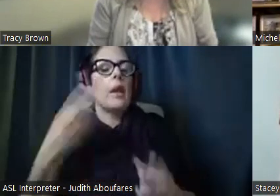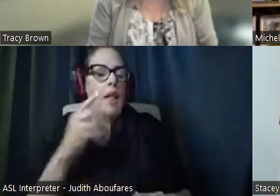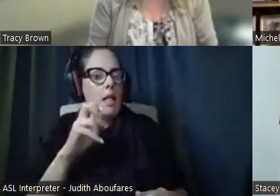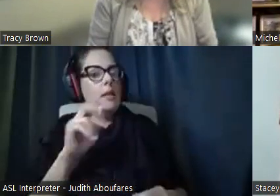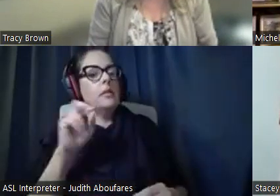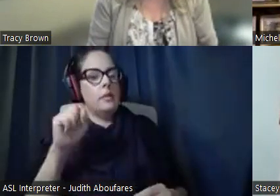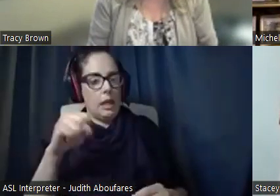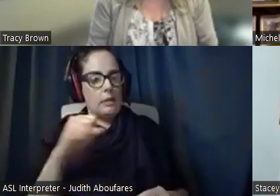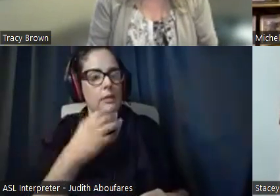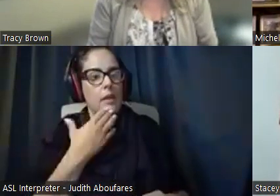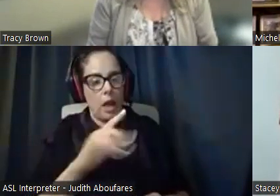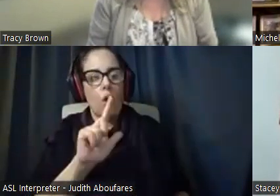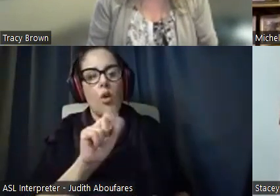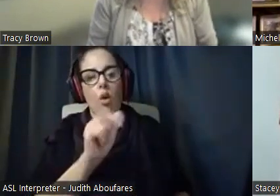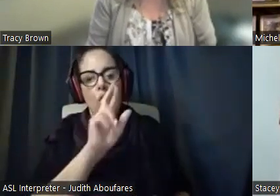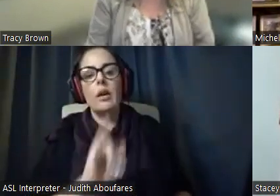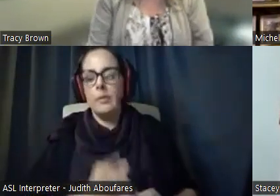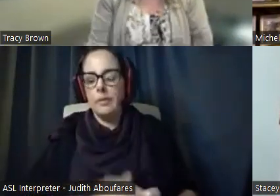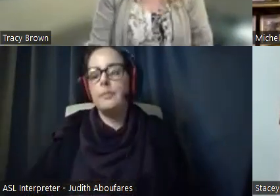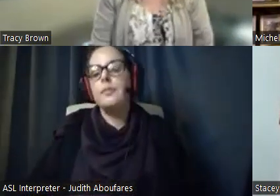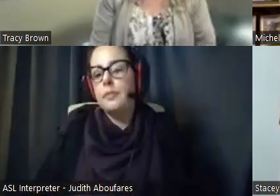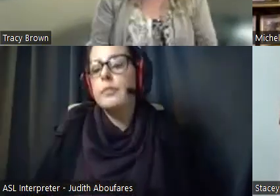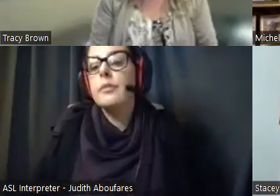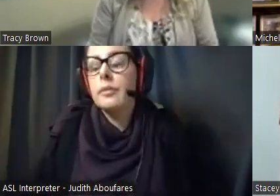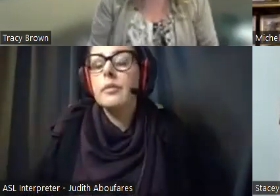sí. Gracias.